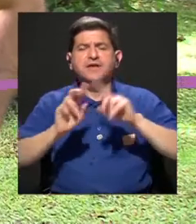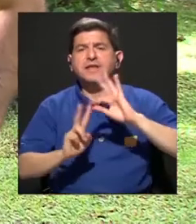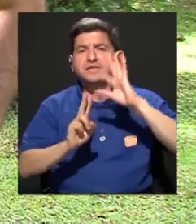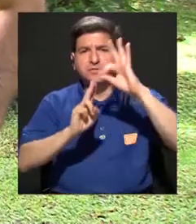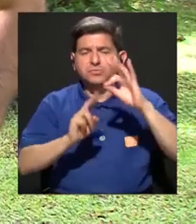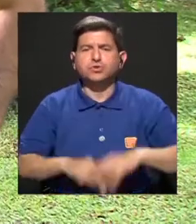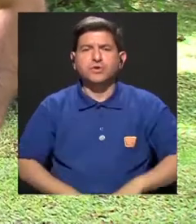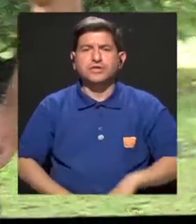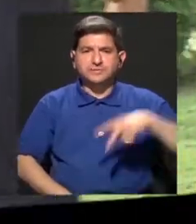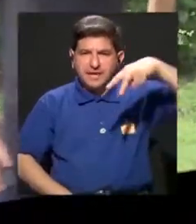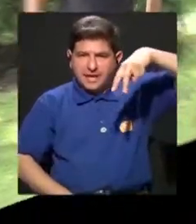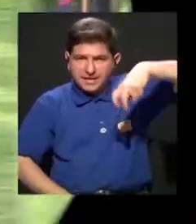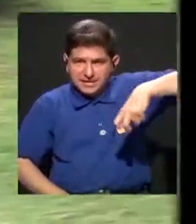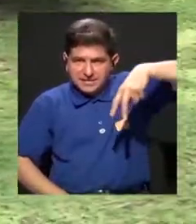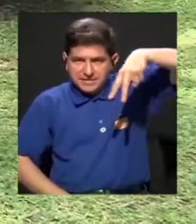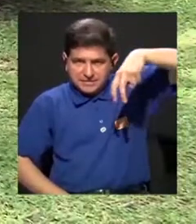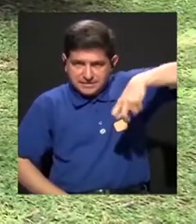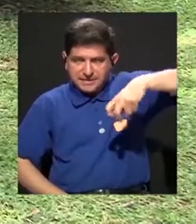la sentadilla.